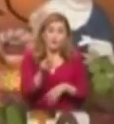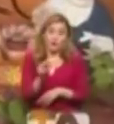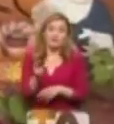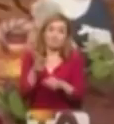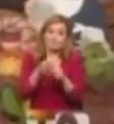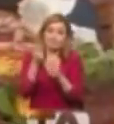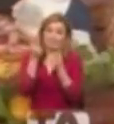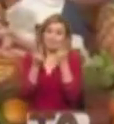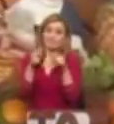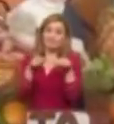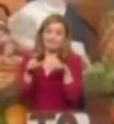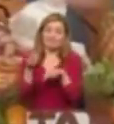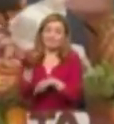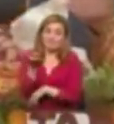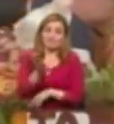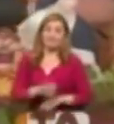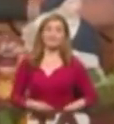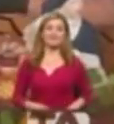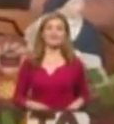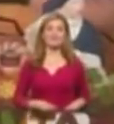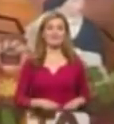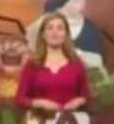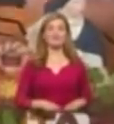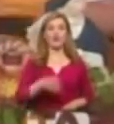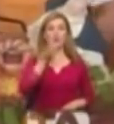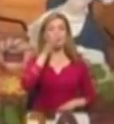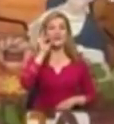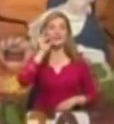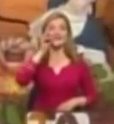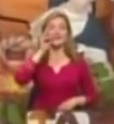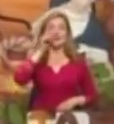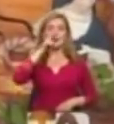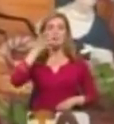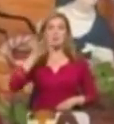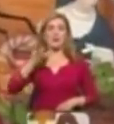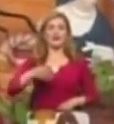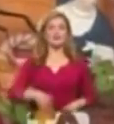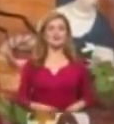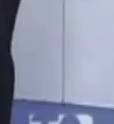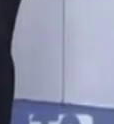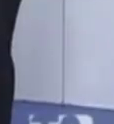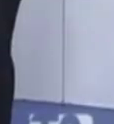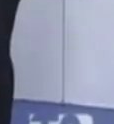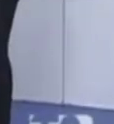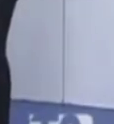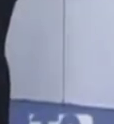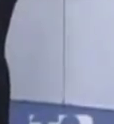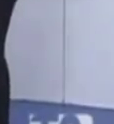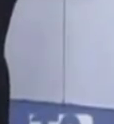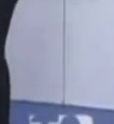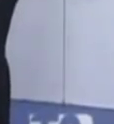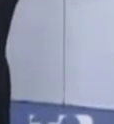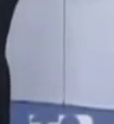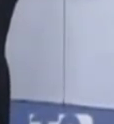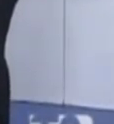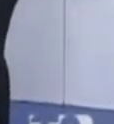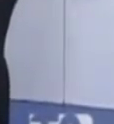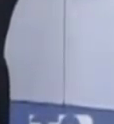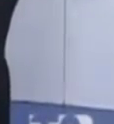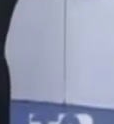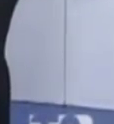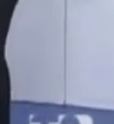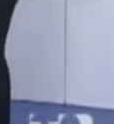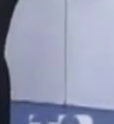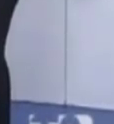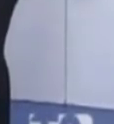venir este fin de semana a consumir unas ricas guaguas de pan y una deliciosa colada morada. Agradecemos desde aquí por siempre estar junto a nosotros y